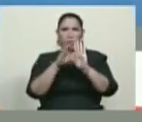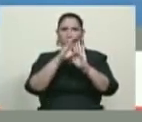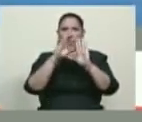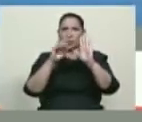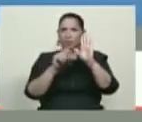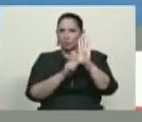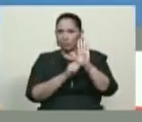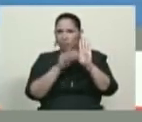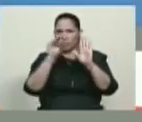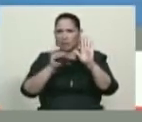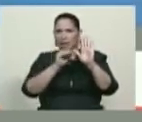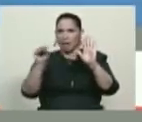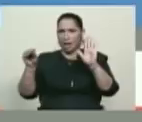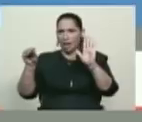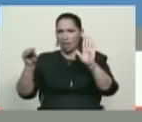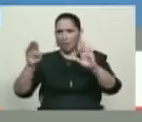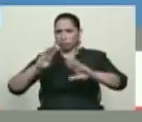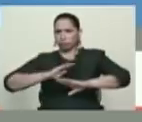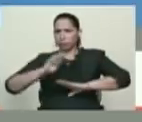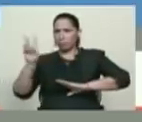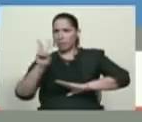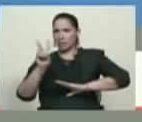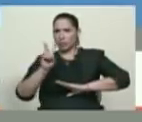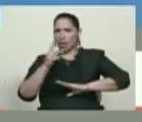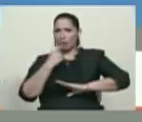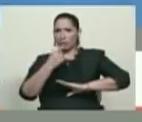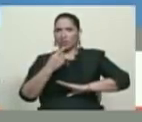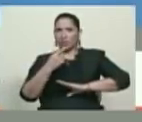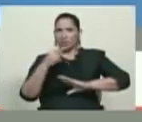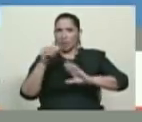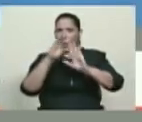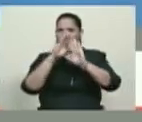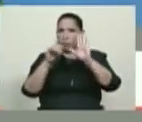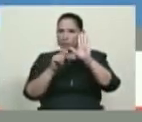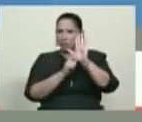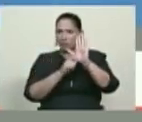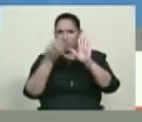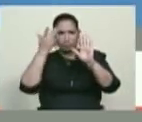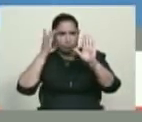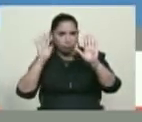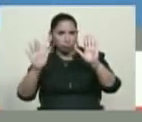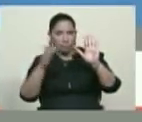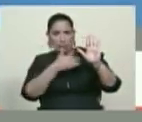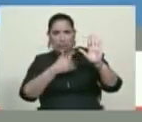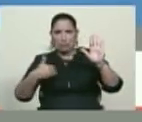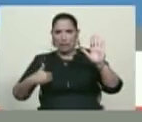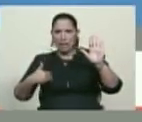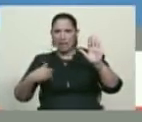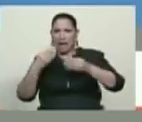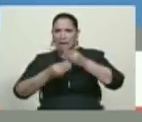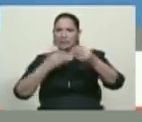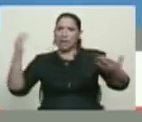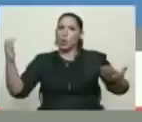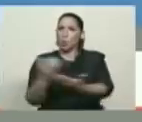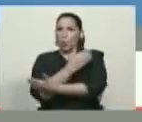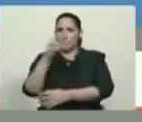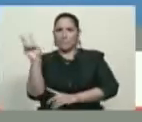los venezolanos. Y a partir de la constitución pretenden montar un golpe de Estado en